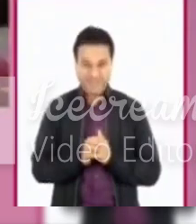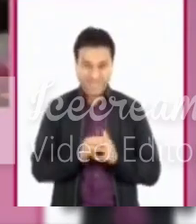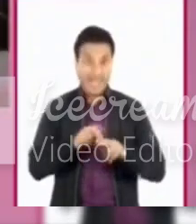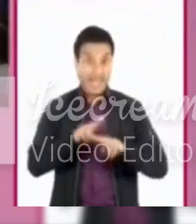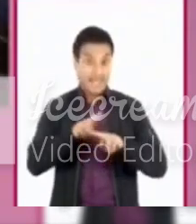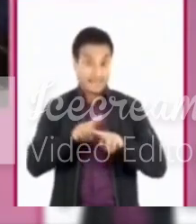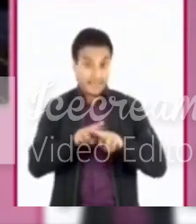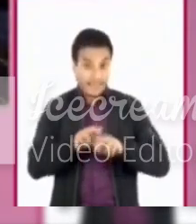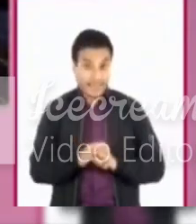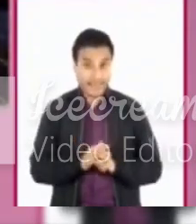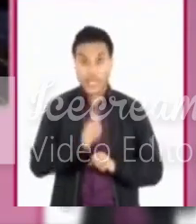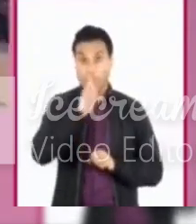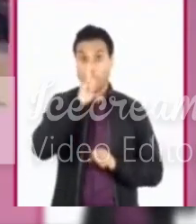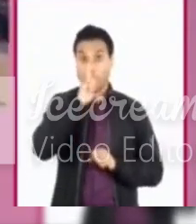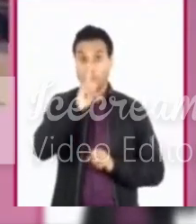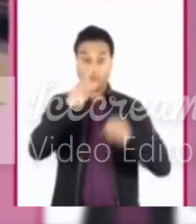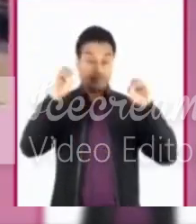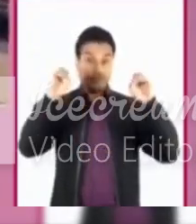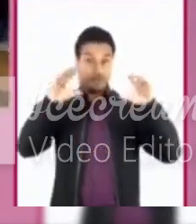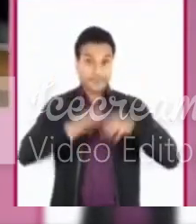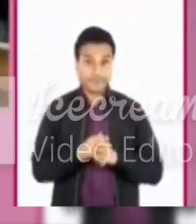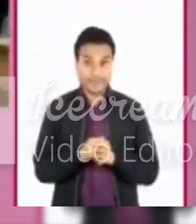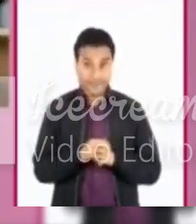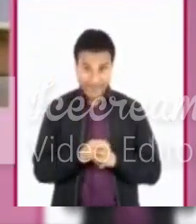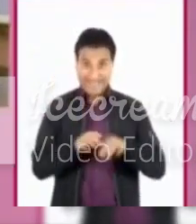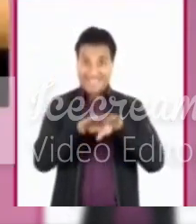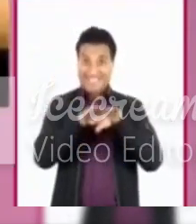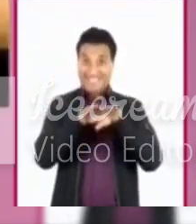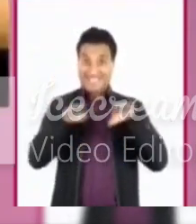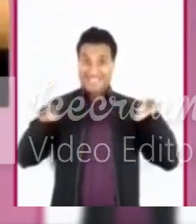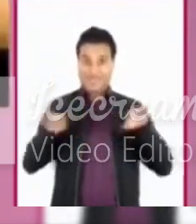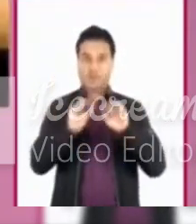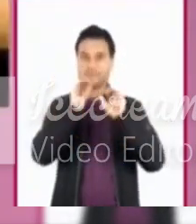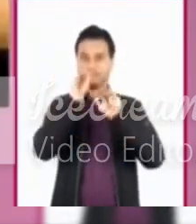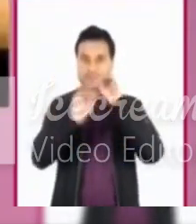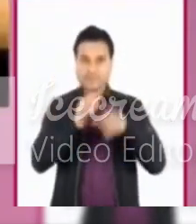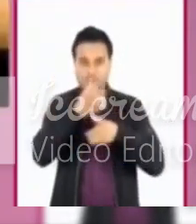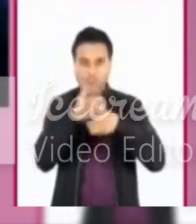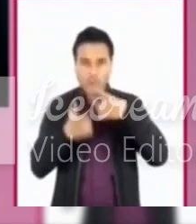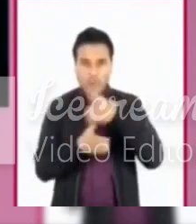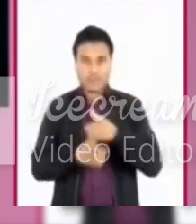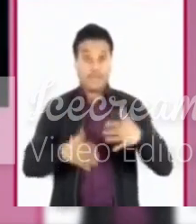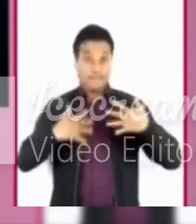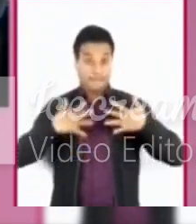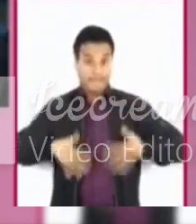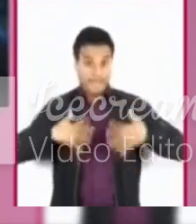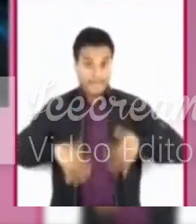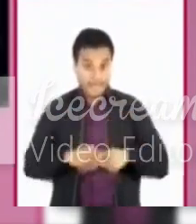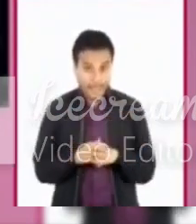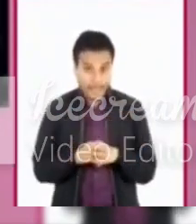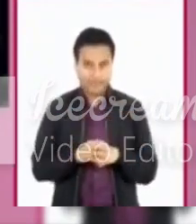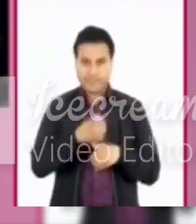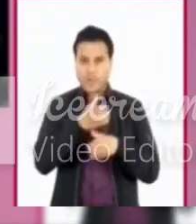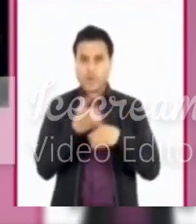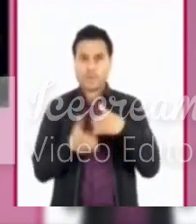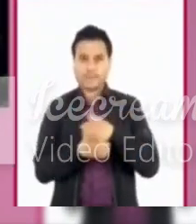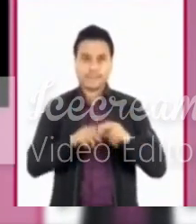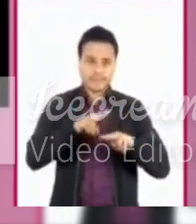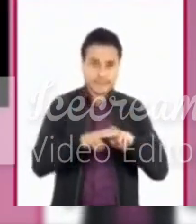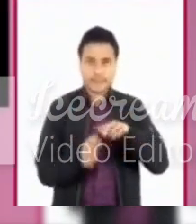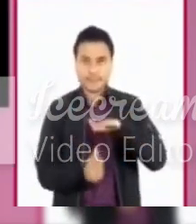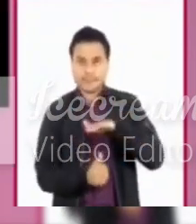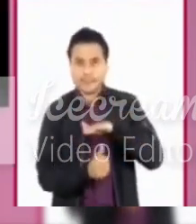butacas, iluminación, escenografía, vestuario, utilería y